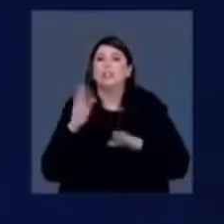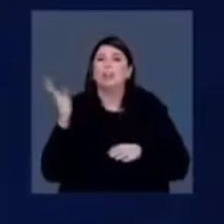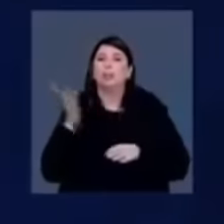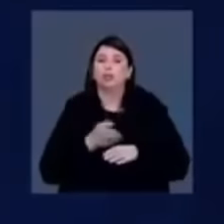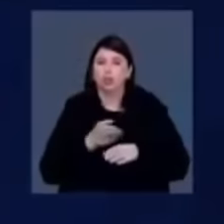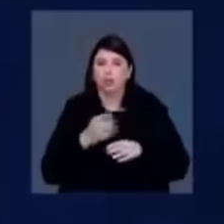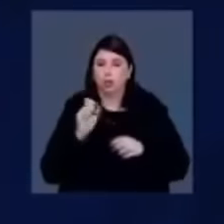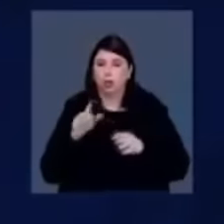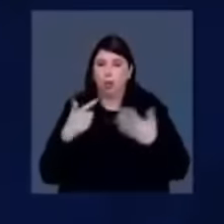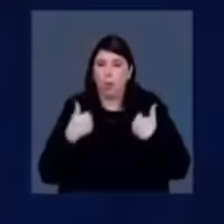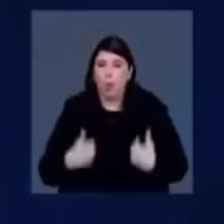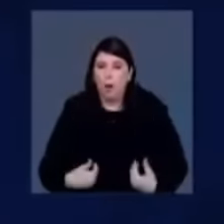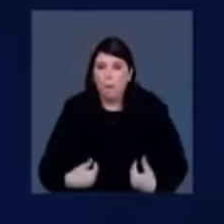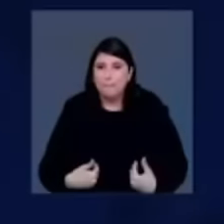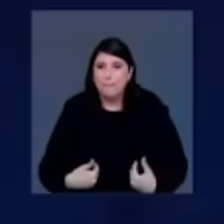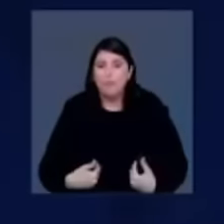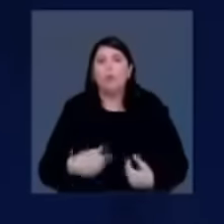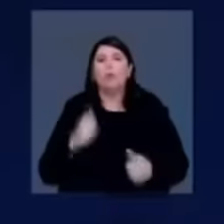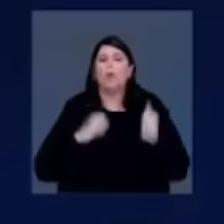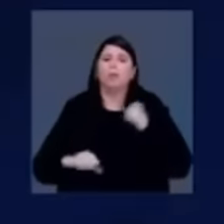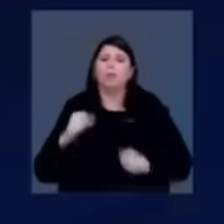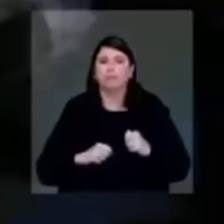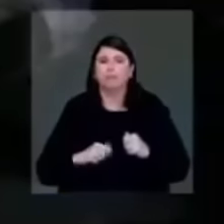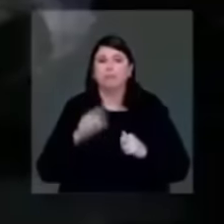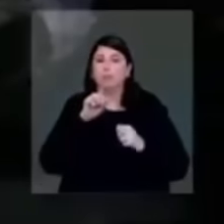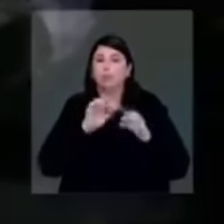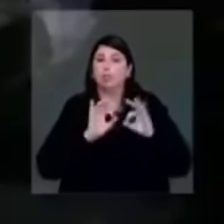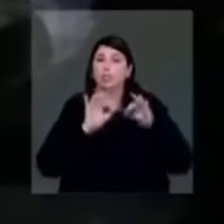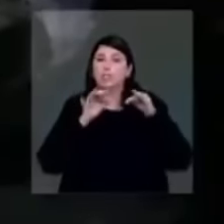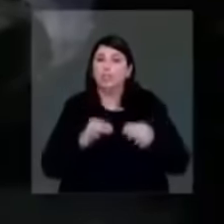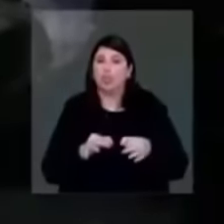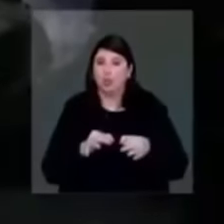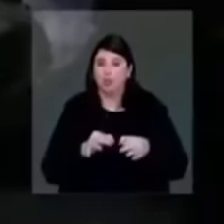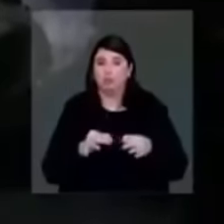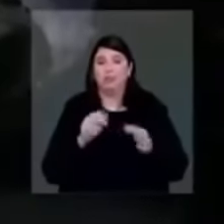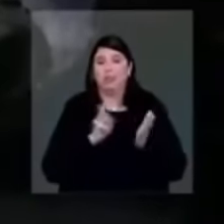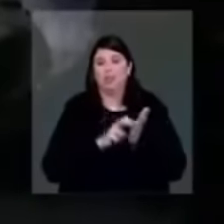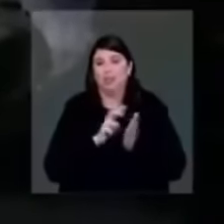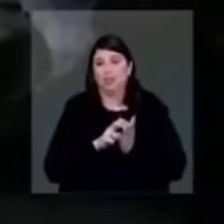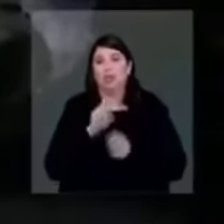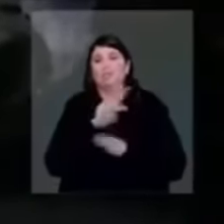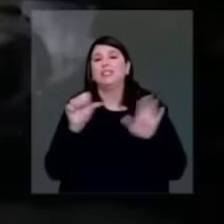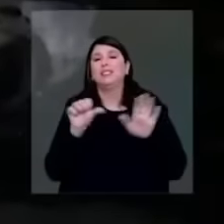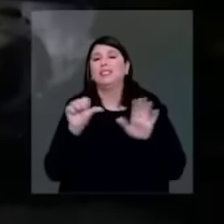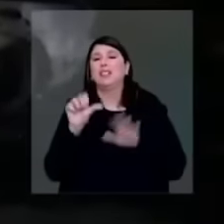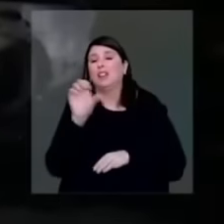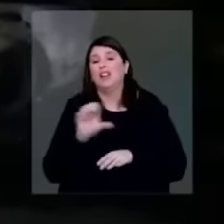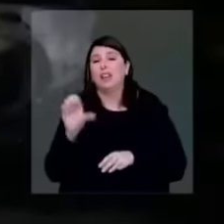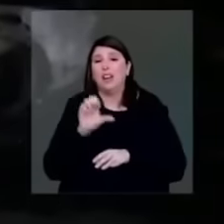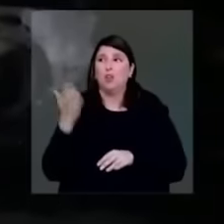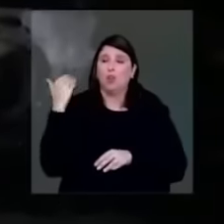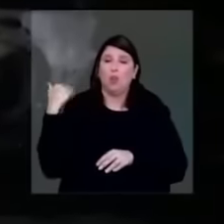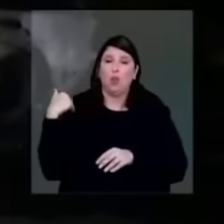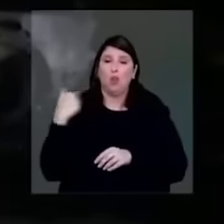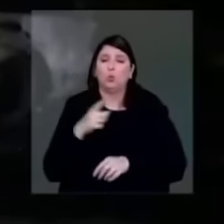Así como se ve en imágenes, fue la caravana que recibió al pequeño. El 26 de enero pasado, su vida cambió para siempre, cuando en el